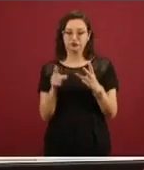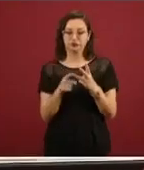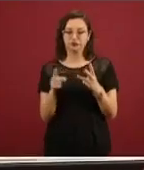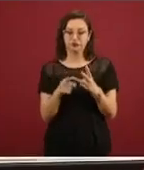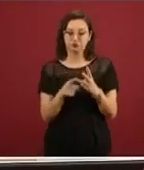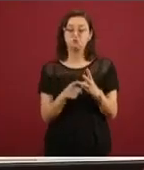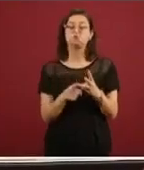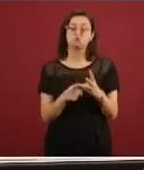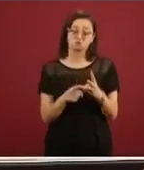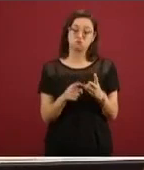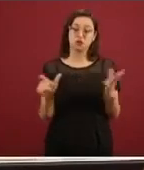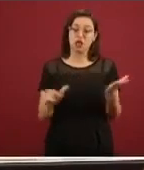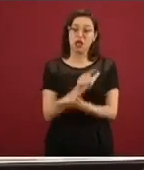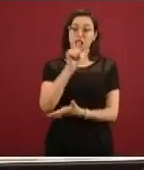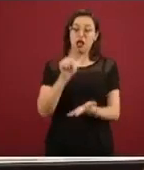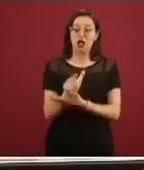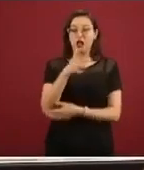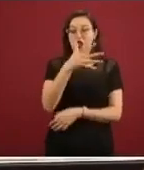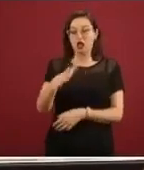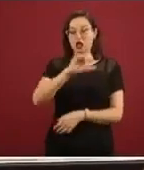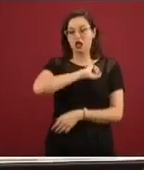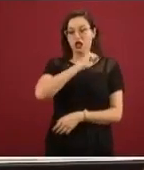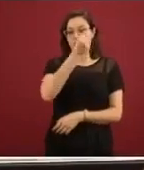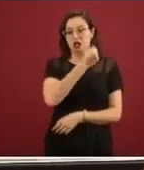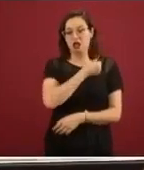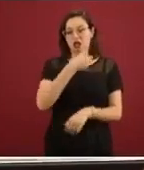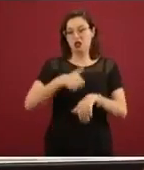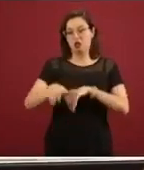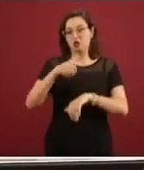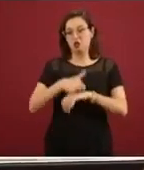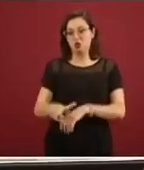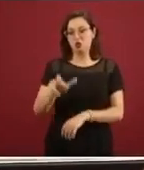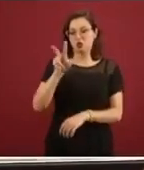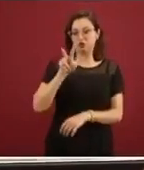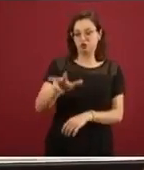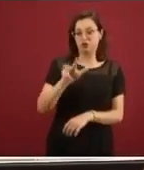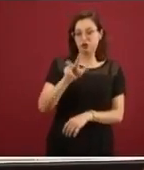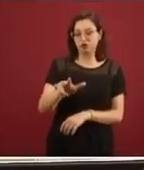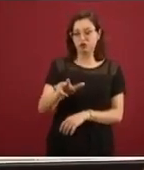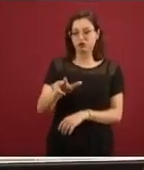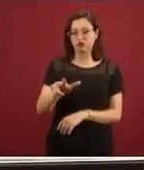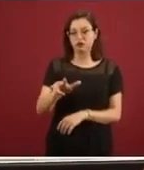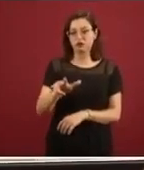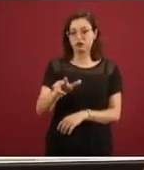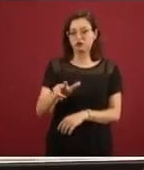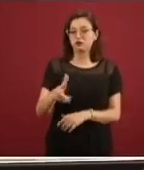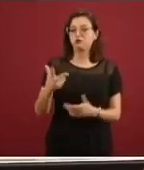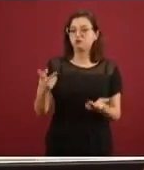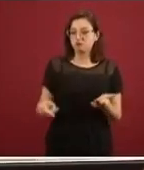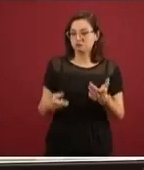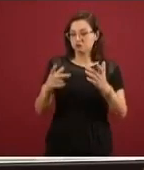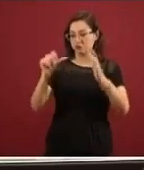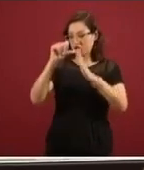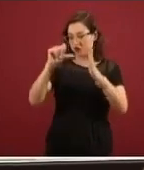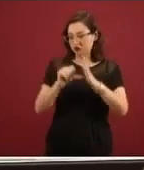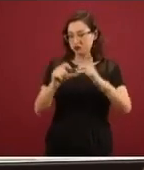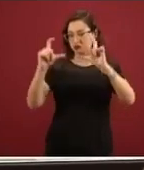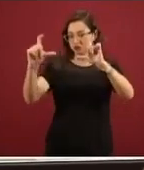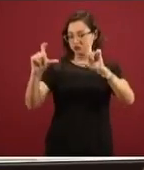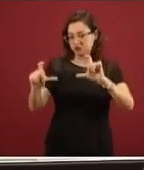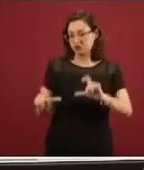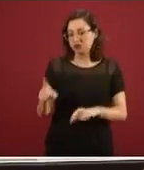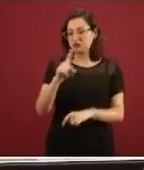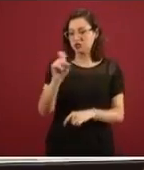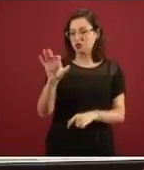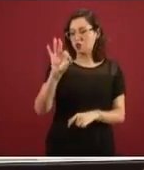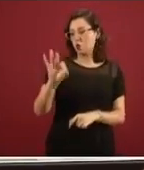Sí, efectivamente, la Ley General de Salud en su título número 18, 18º, en varios artículos, el